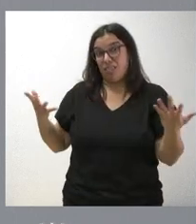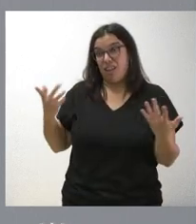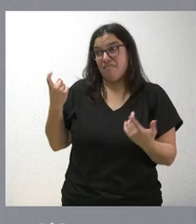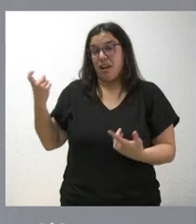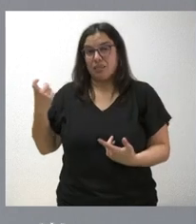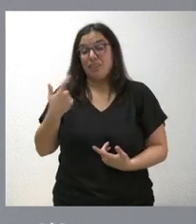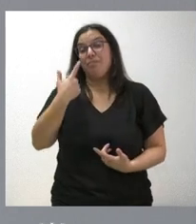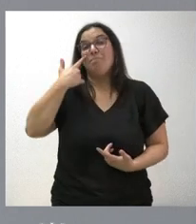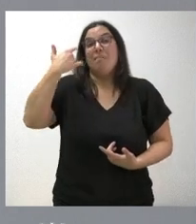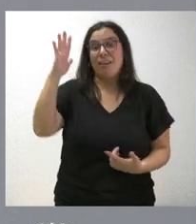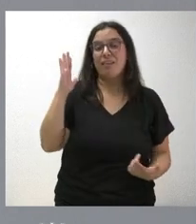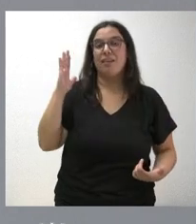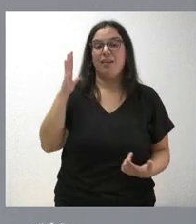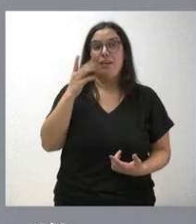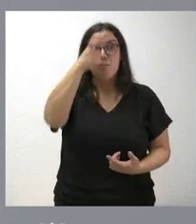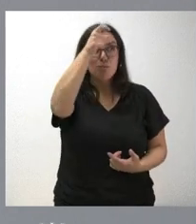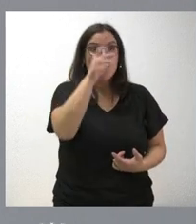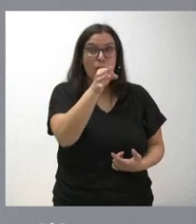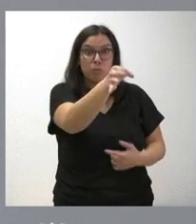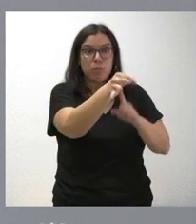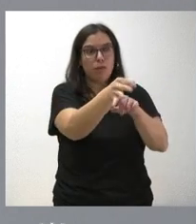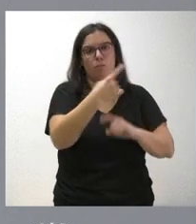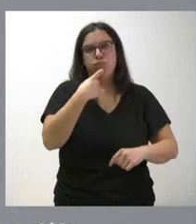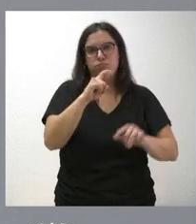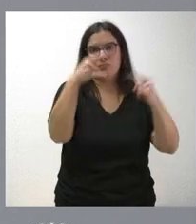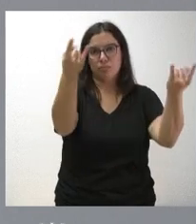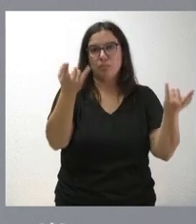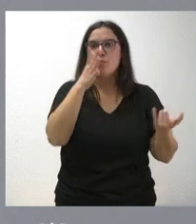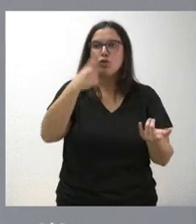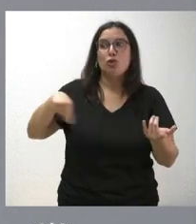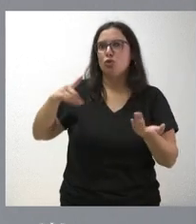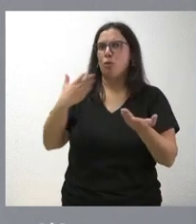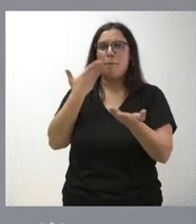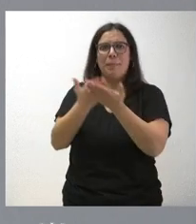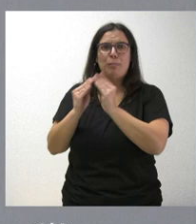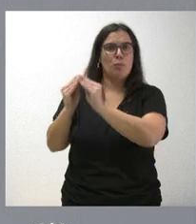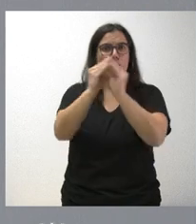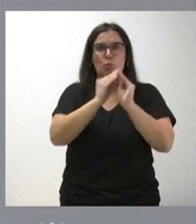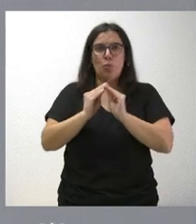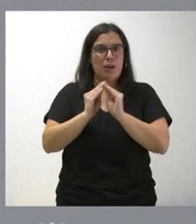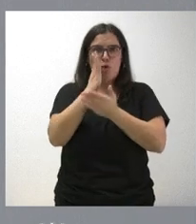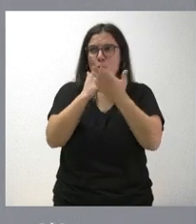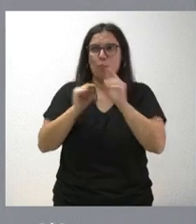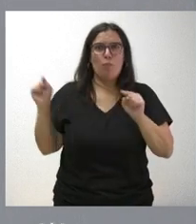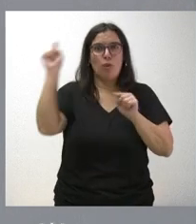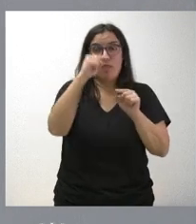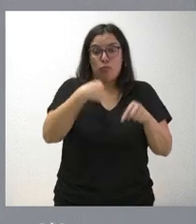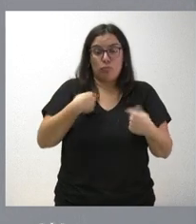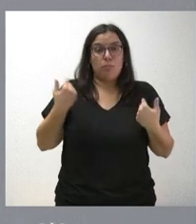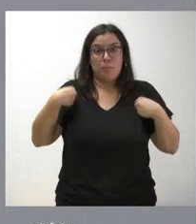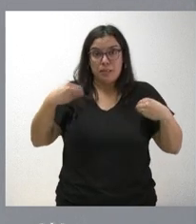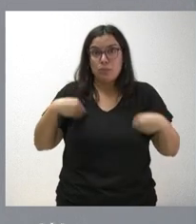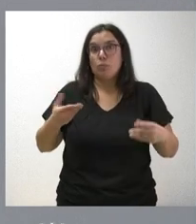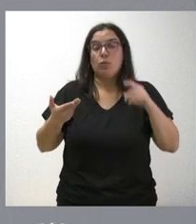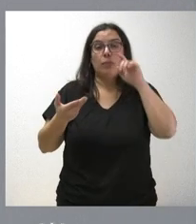dificultades hab A veces en el mundo rural y por eso es una demanda que hacemos todos si es que esta es una petición de todas las comunidades autónomas yo mismo eh cuando se